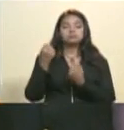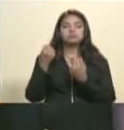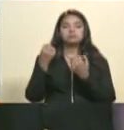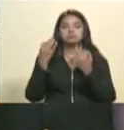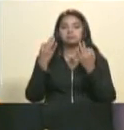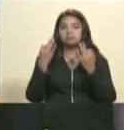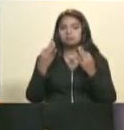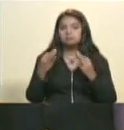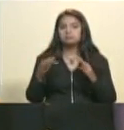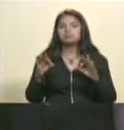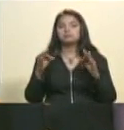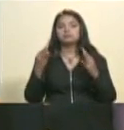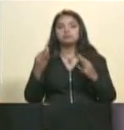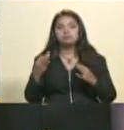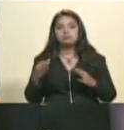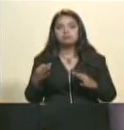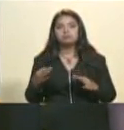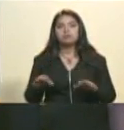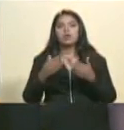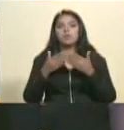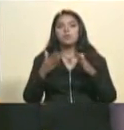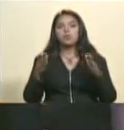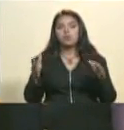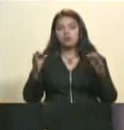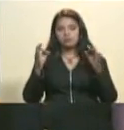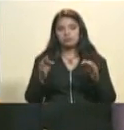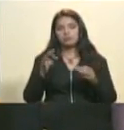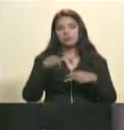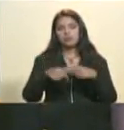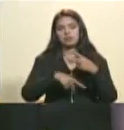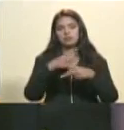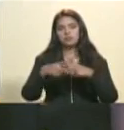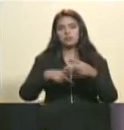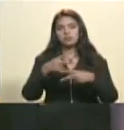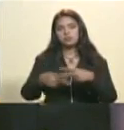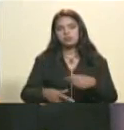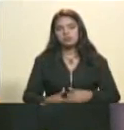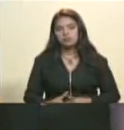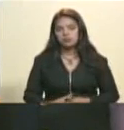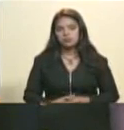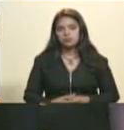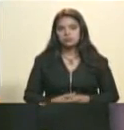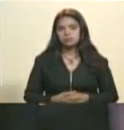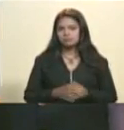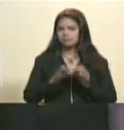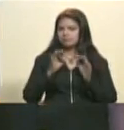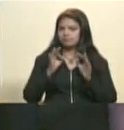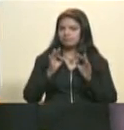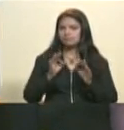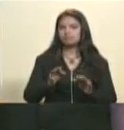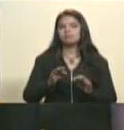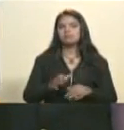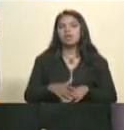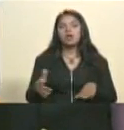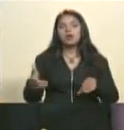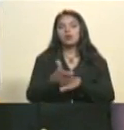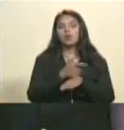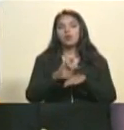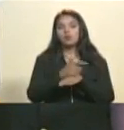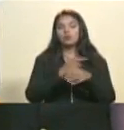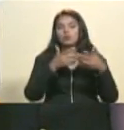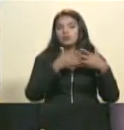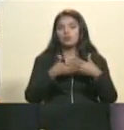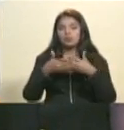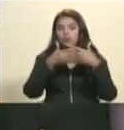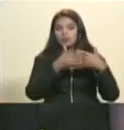naturaleza popular y legítima de este proceso. Sin duda alguna, el gobierno